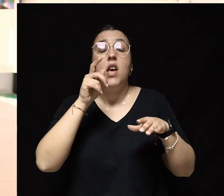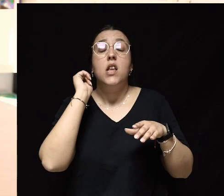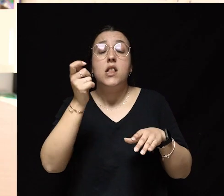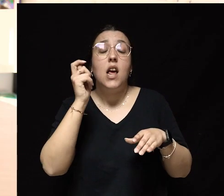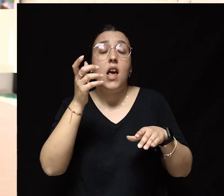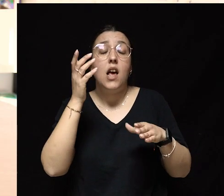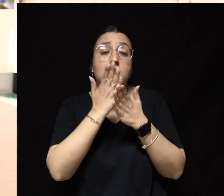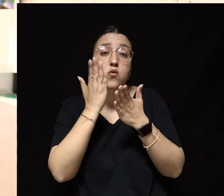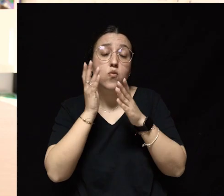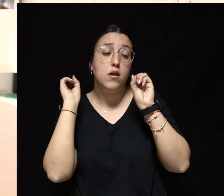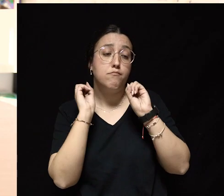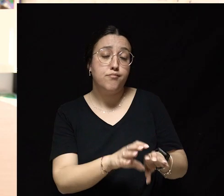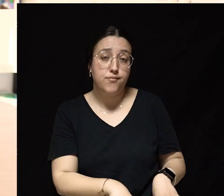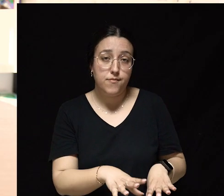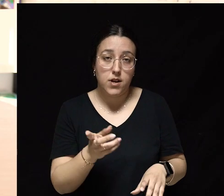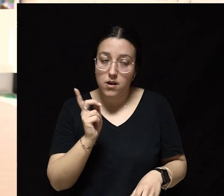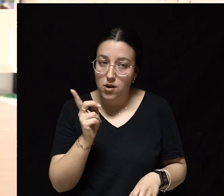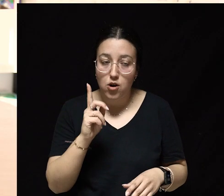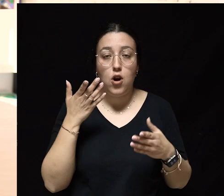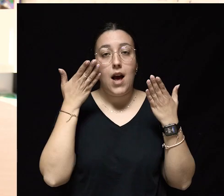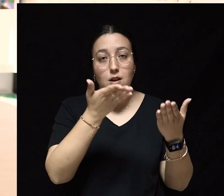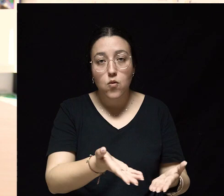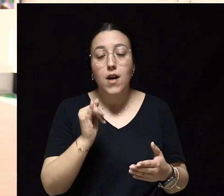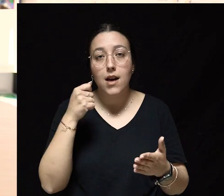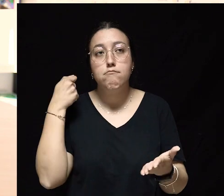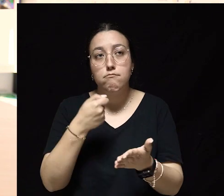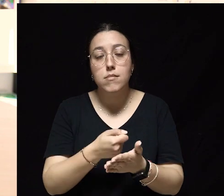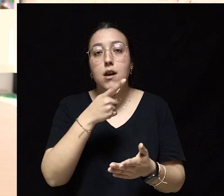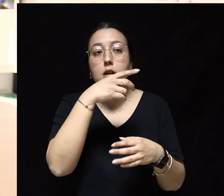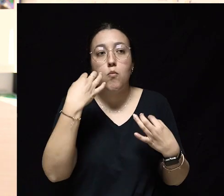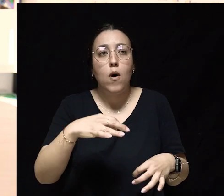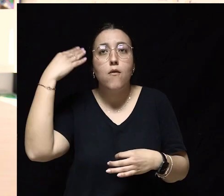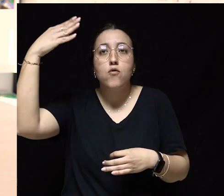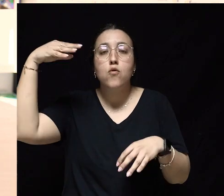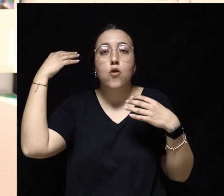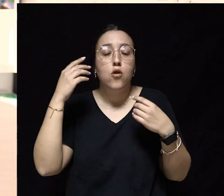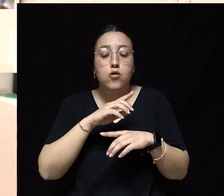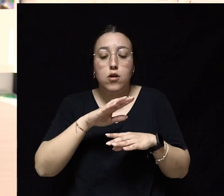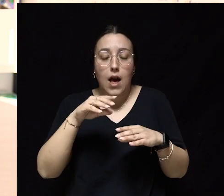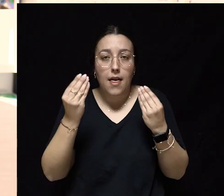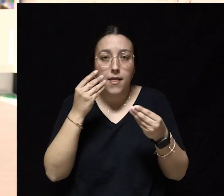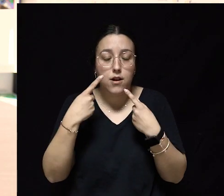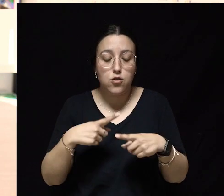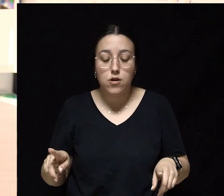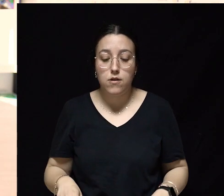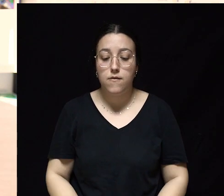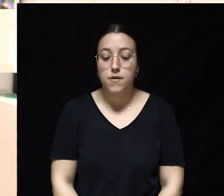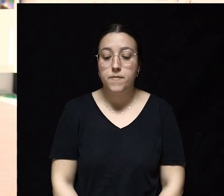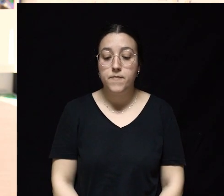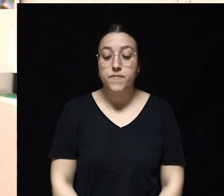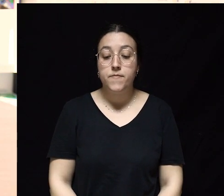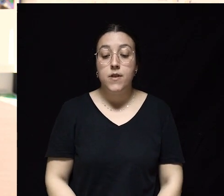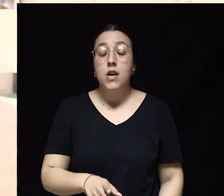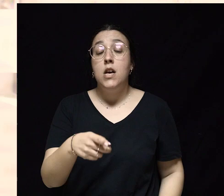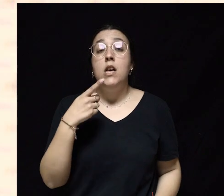y lo que más trabajamos, el aumentar sus expectativas de que tienen un futuro como cualquier otro niño, que pueden llegar a tener lo que ellos quieran y ser